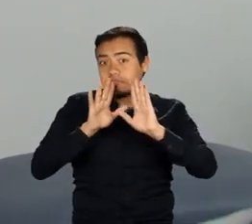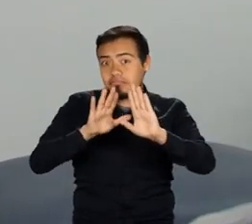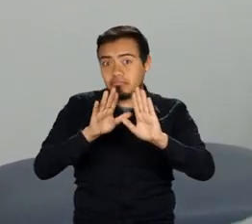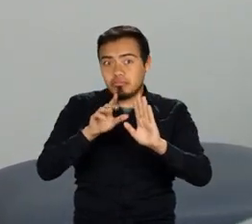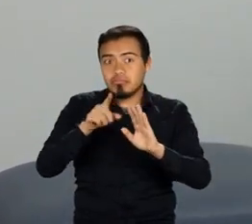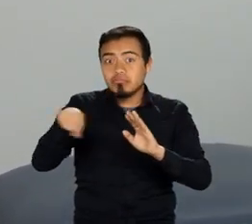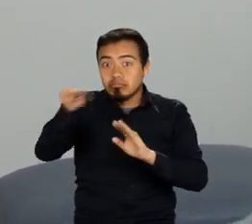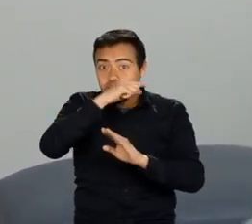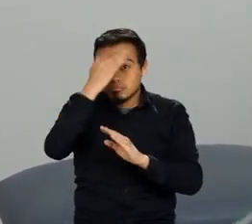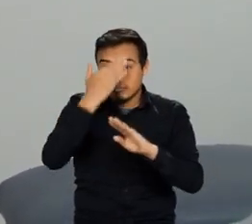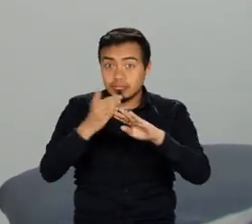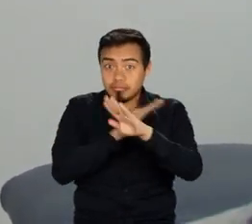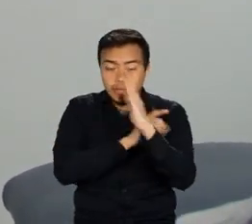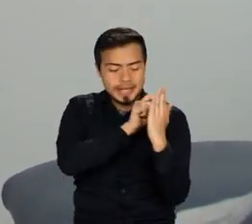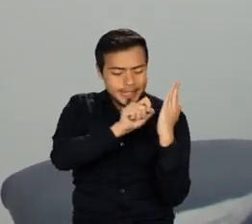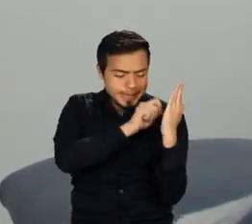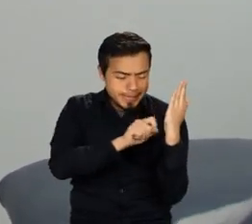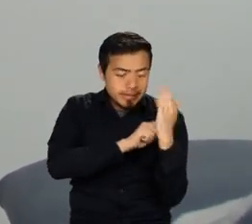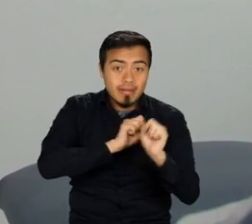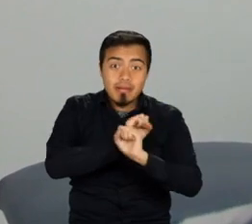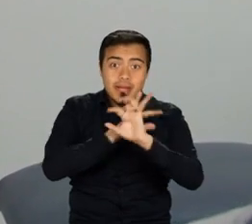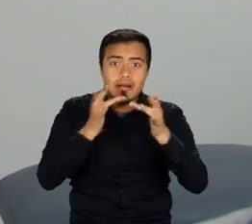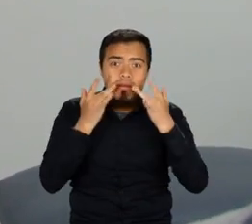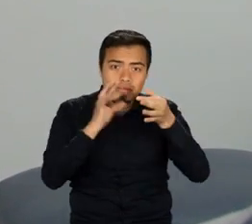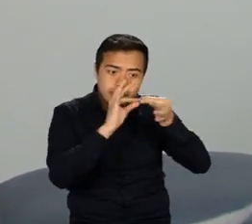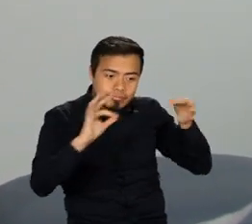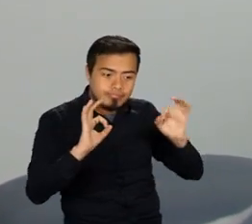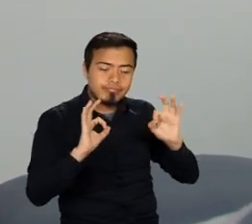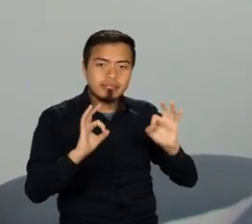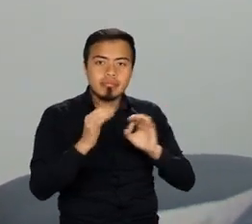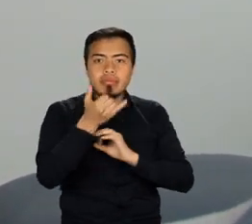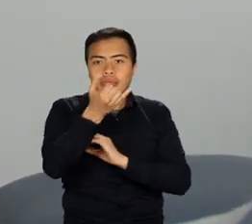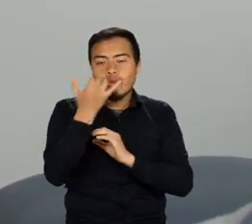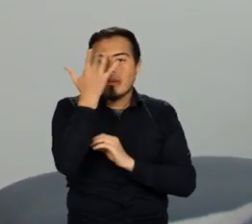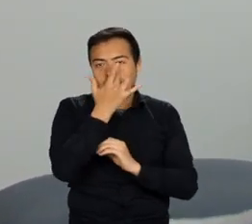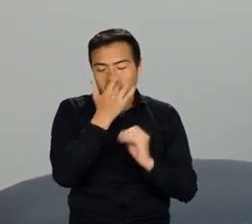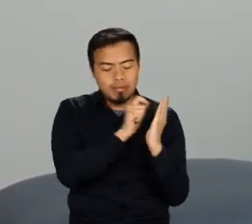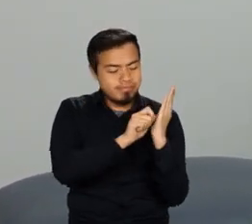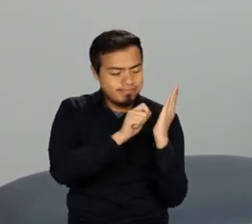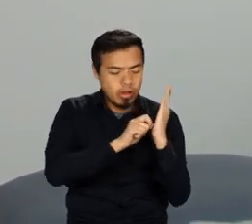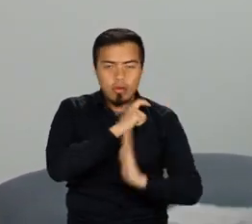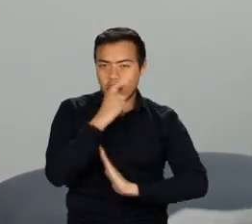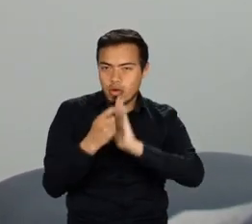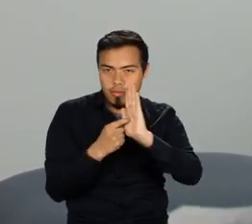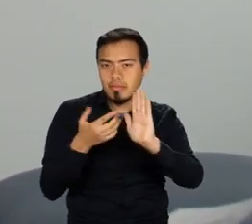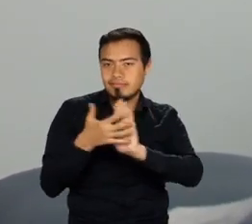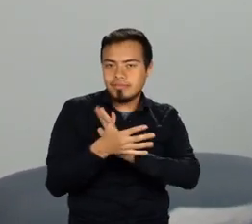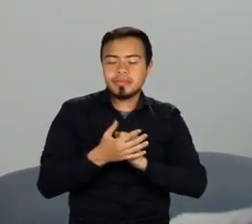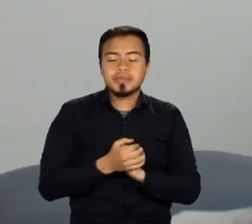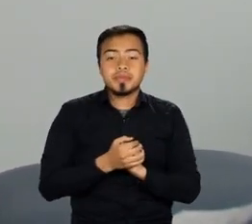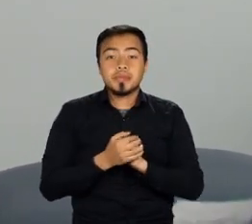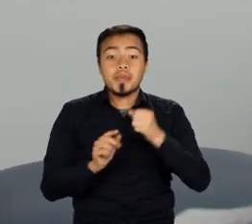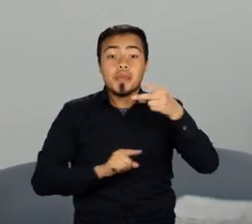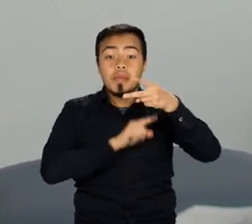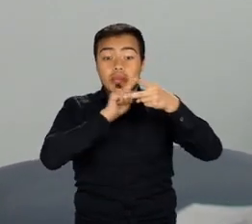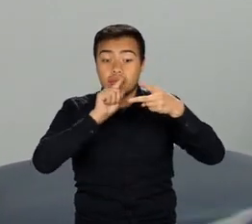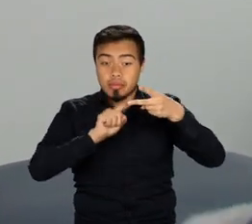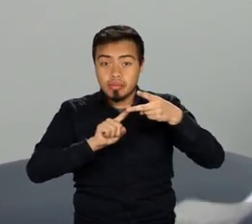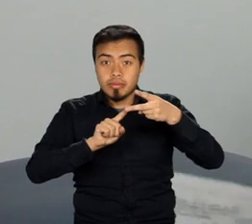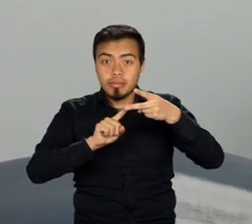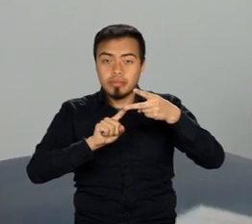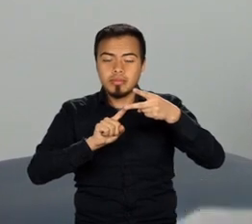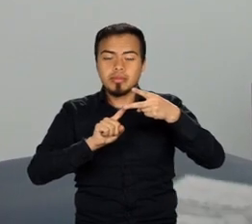todos sus datos claros, con esfero negro y completos. Como